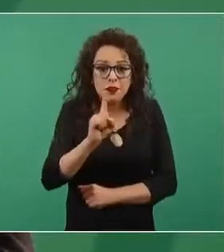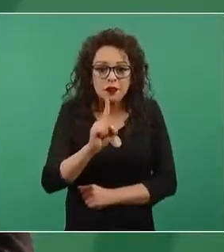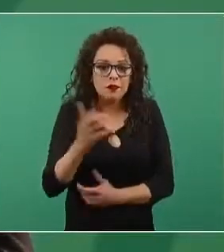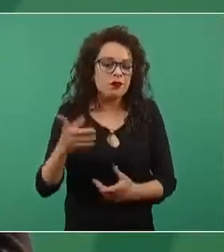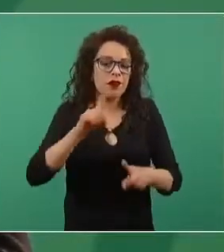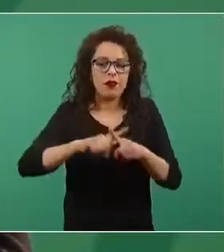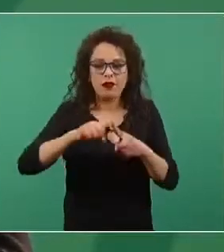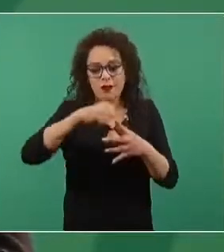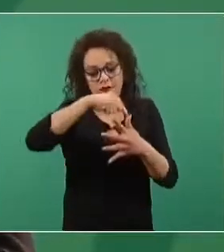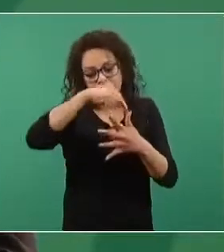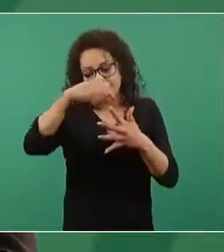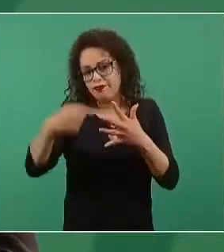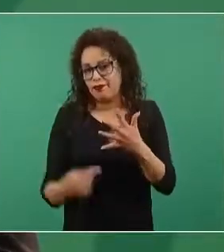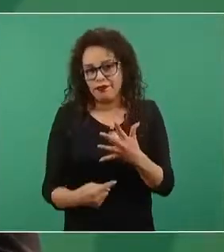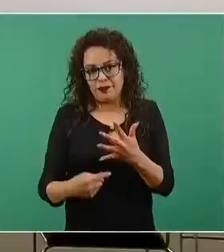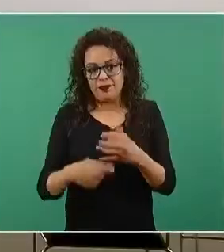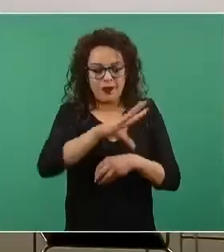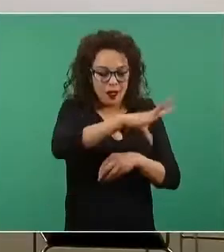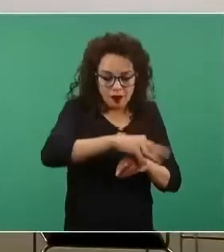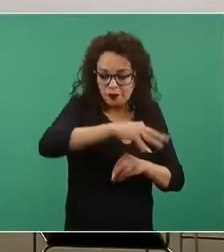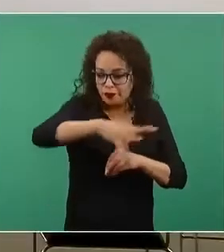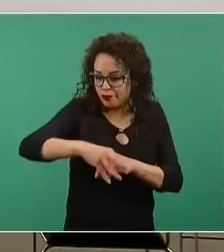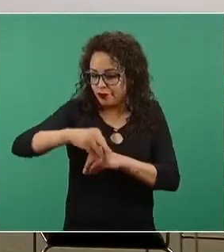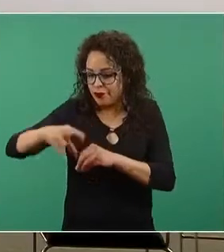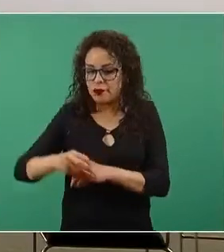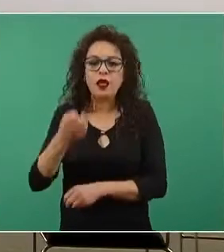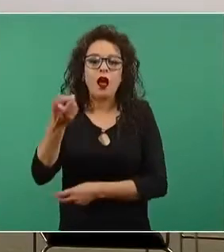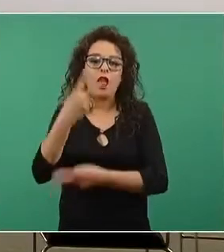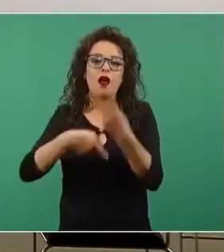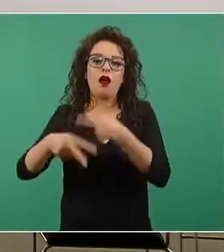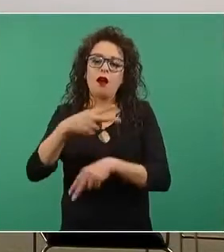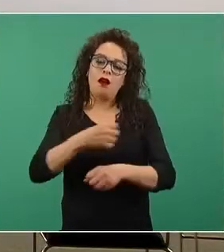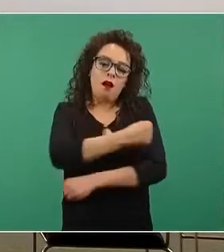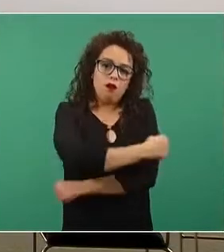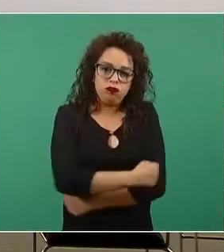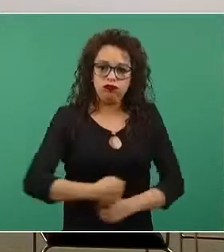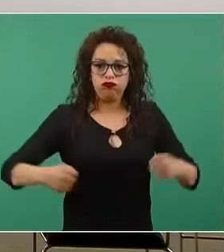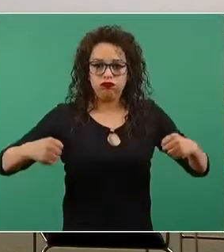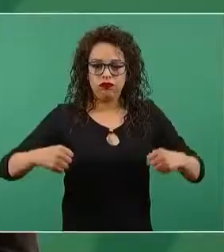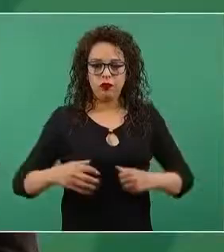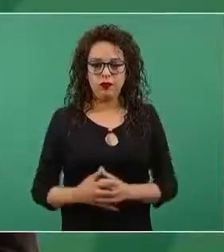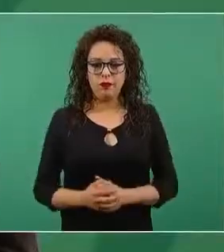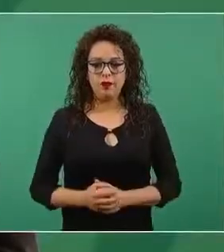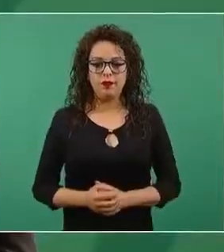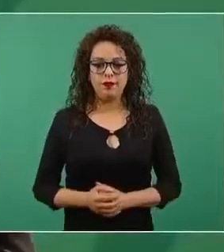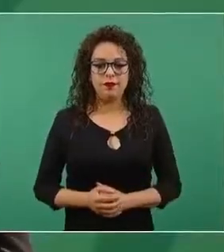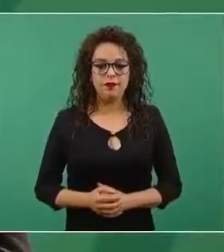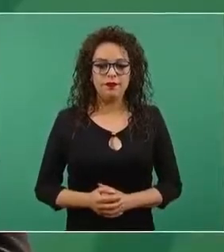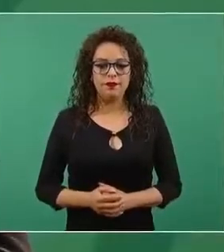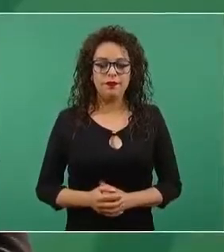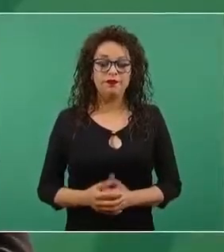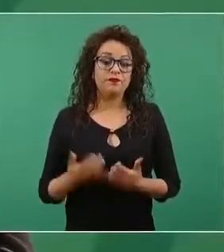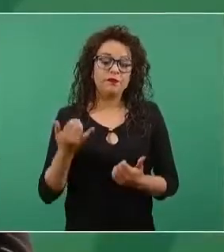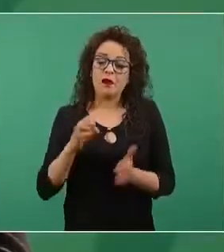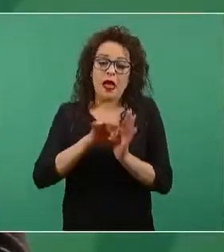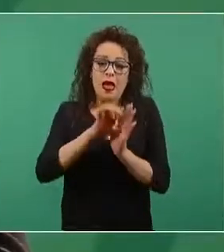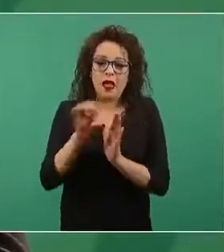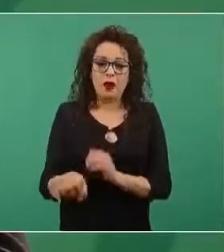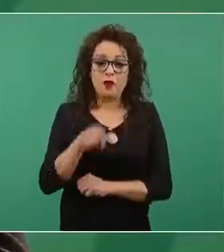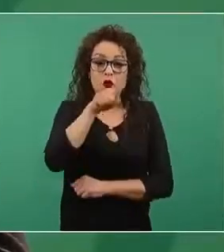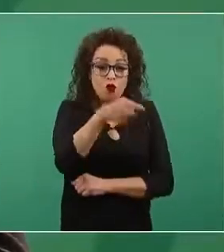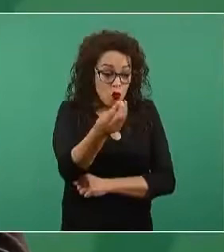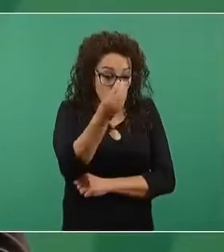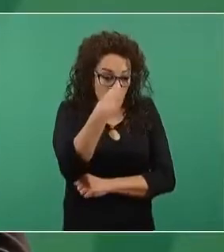¿no? Esta es una ecuación. Si esto lo vamos sumando, entonces, y si tu cantidad de productos